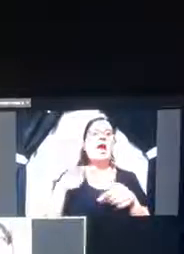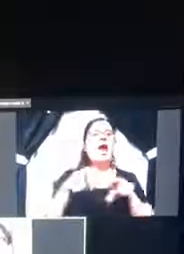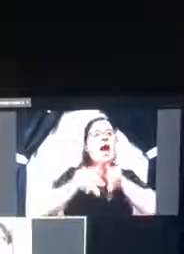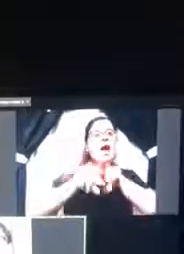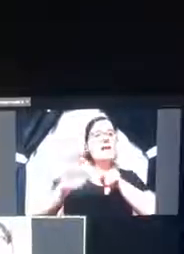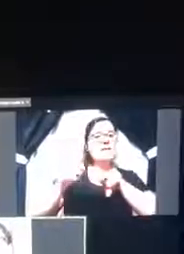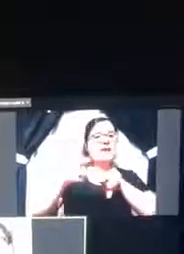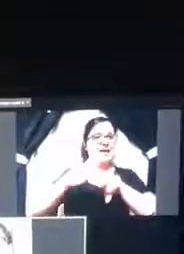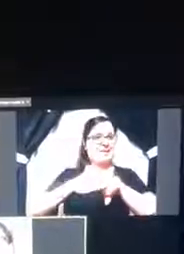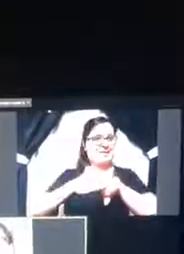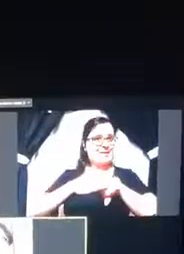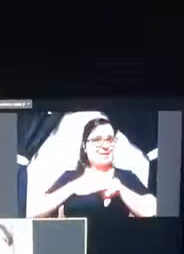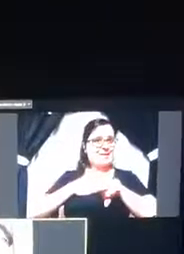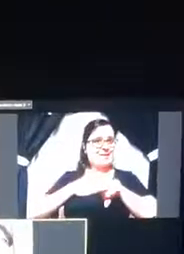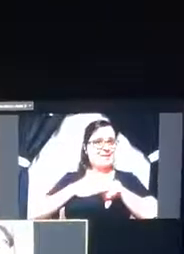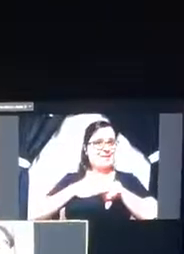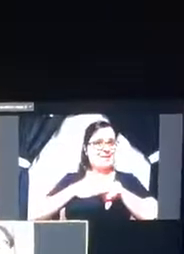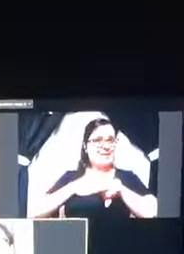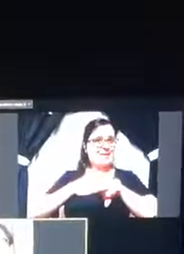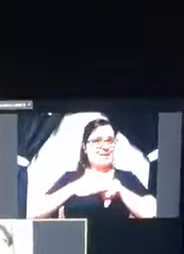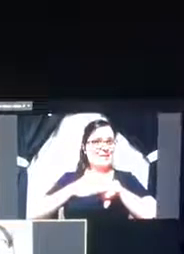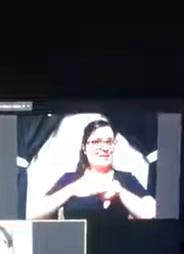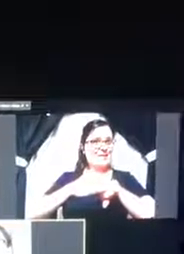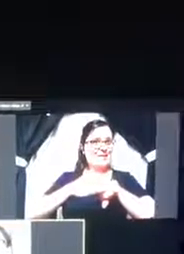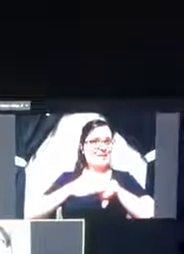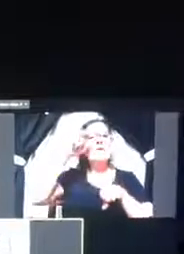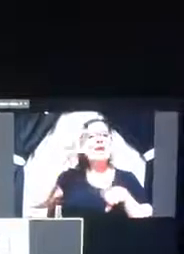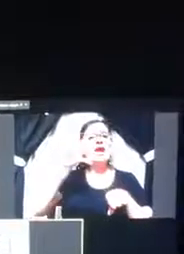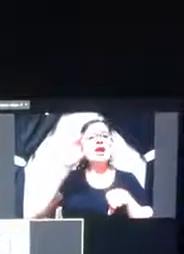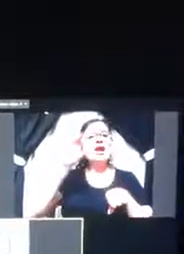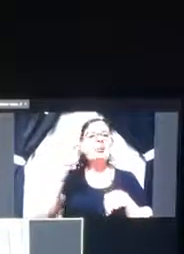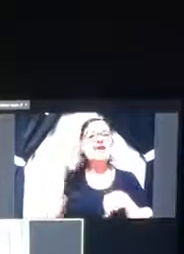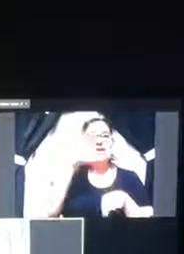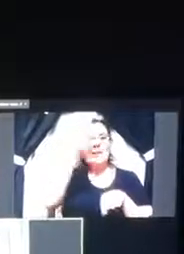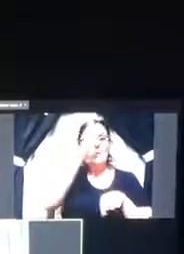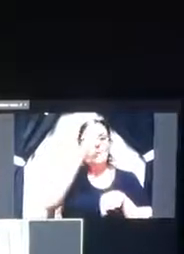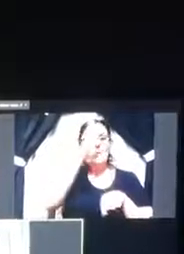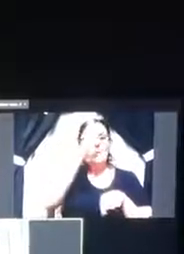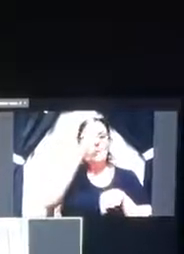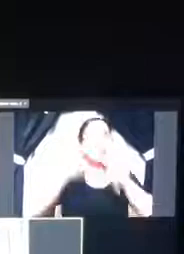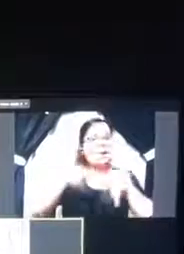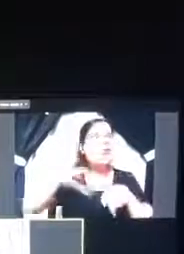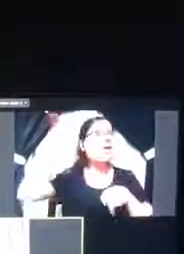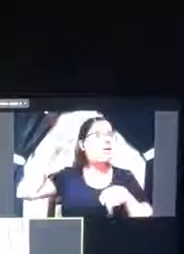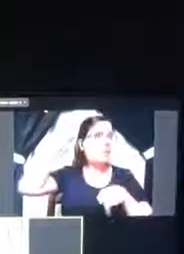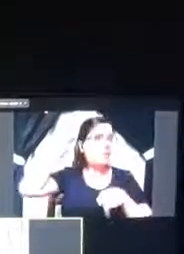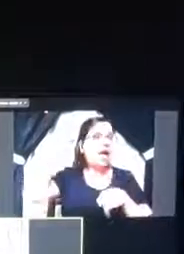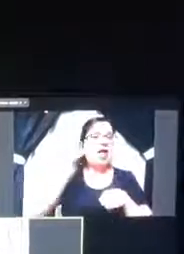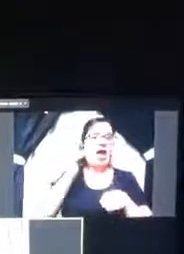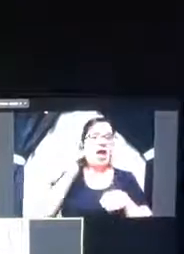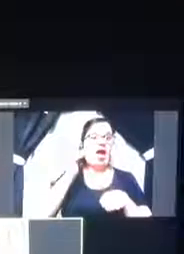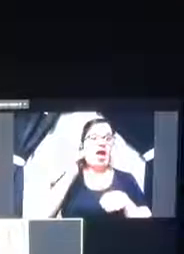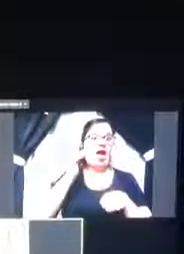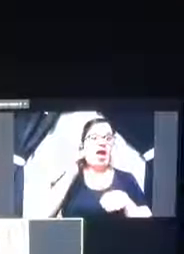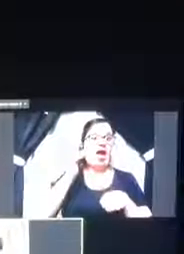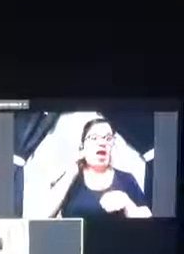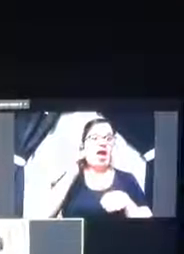Melody es mi hermana. Ella es hipoacústica. Ella fue implantada en edad